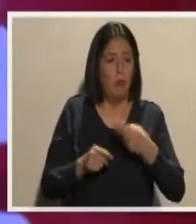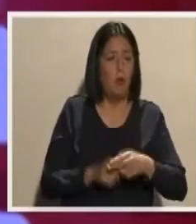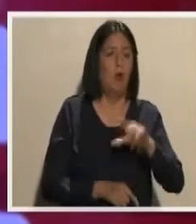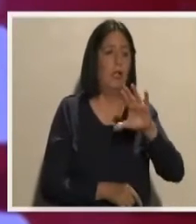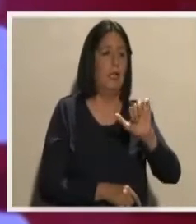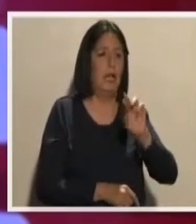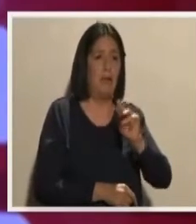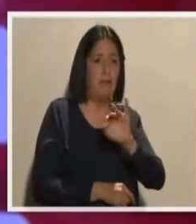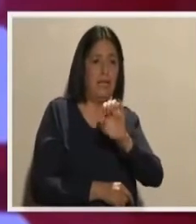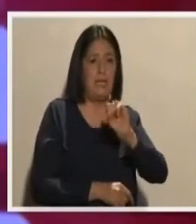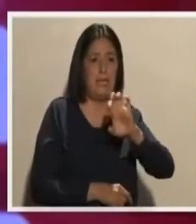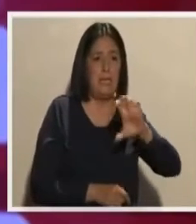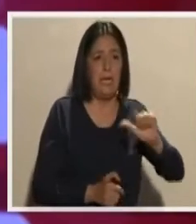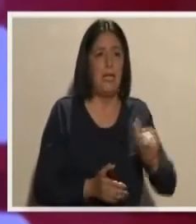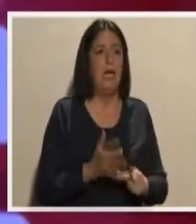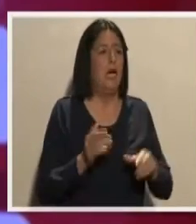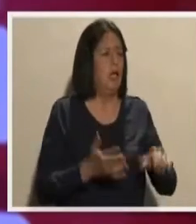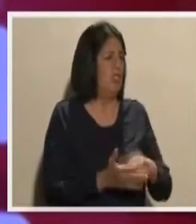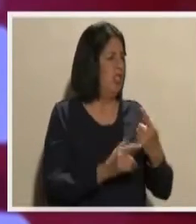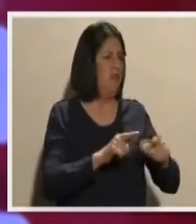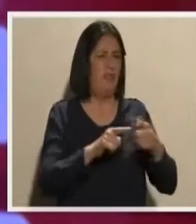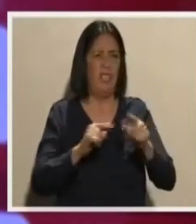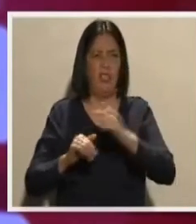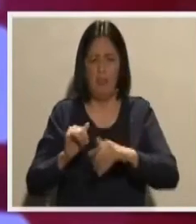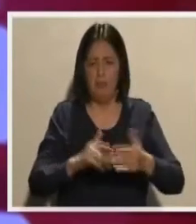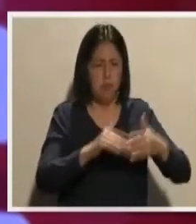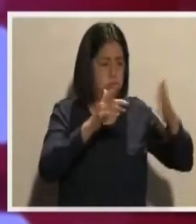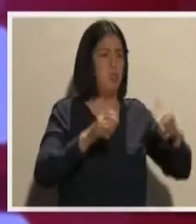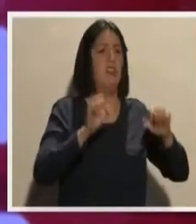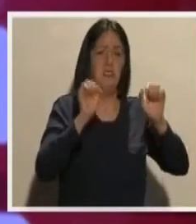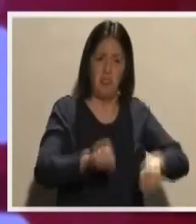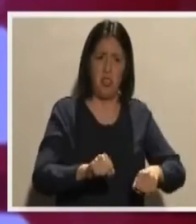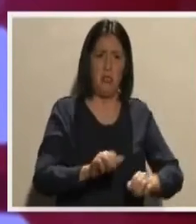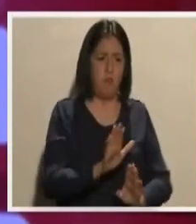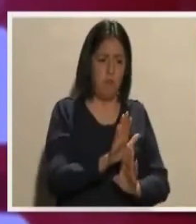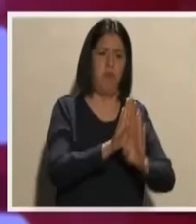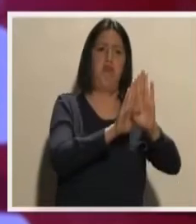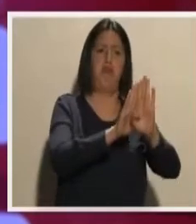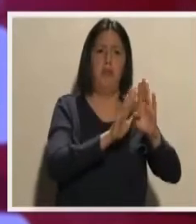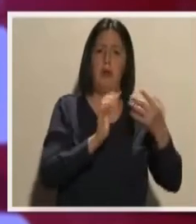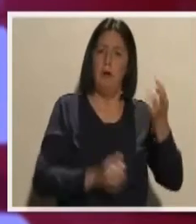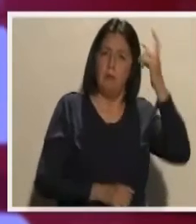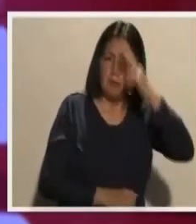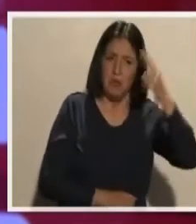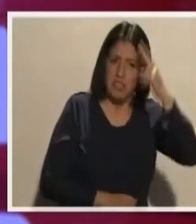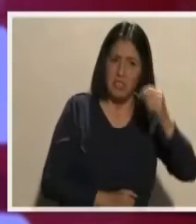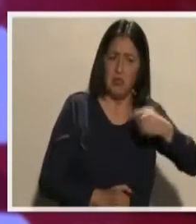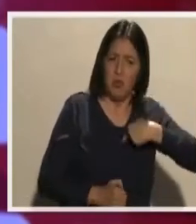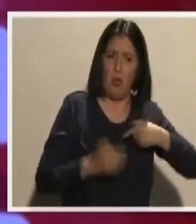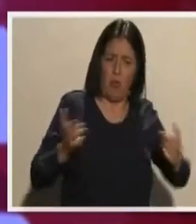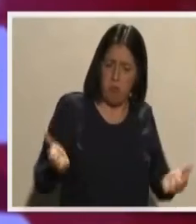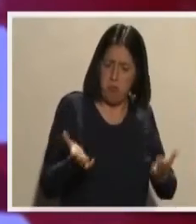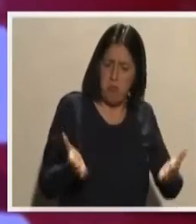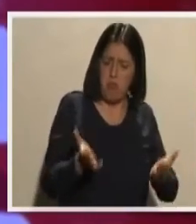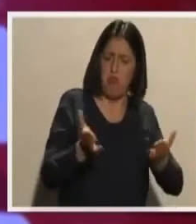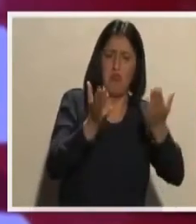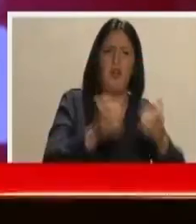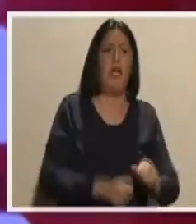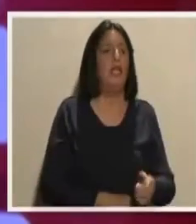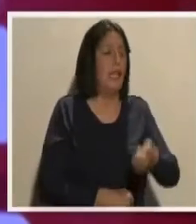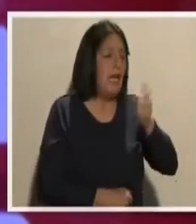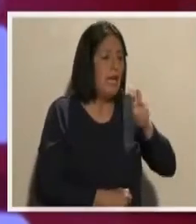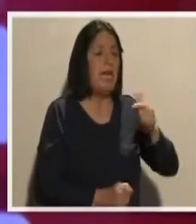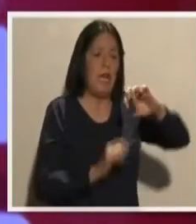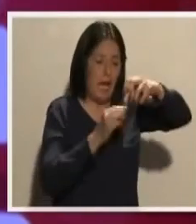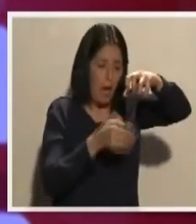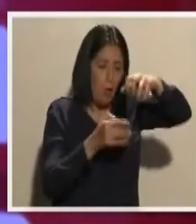grandes obras de infraestructura, hemos tenido crecimiento. Por eso yo voy a impulsar el agua y la salud